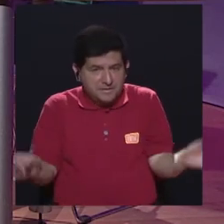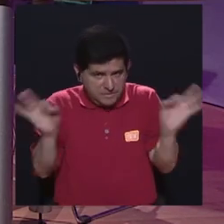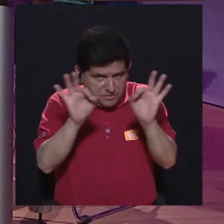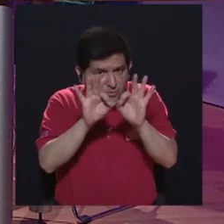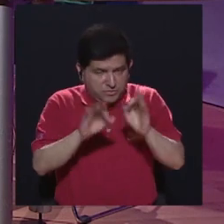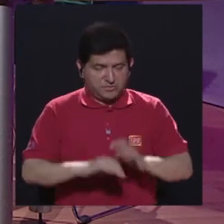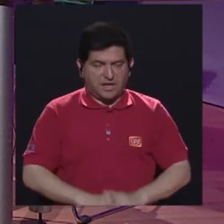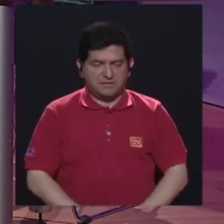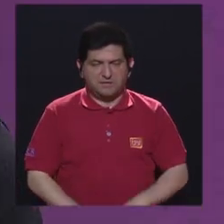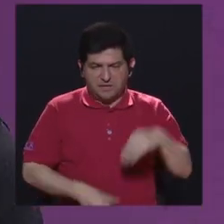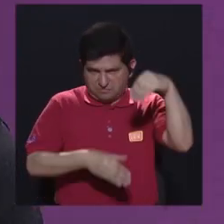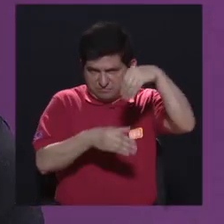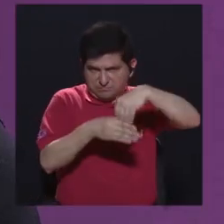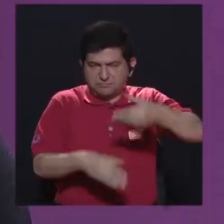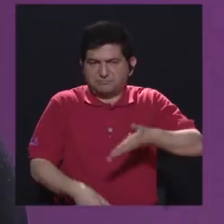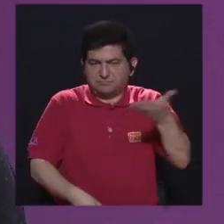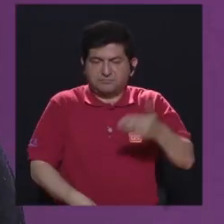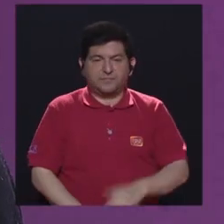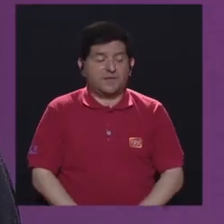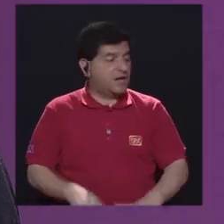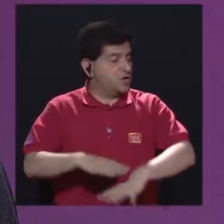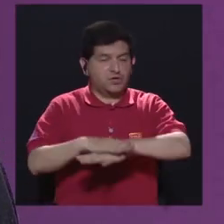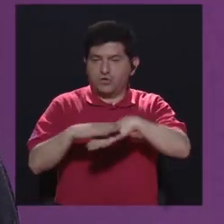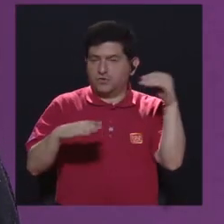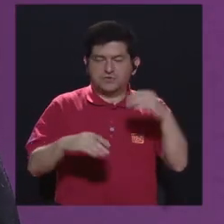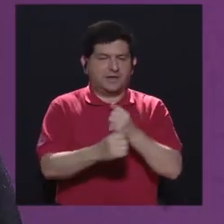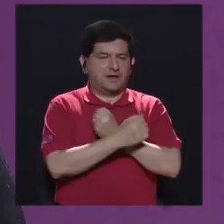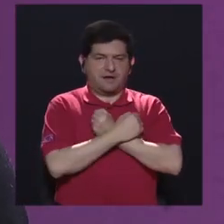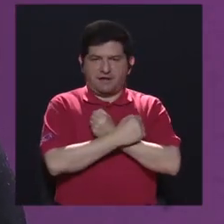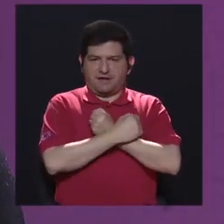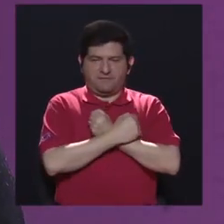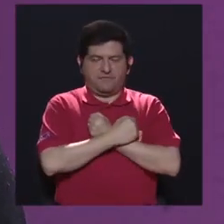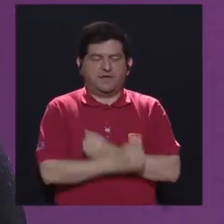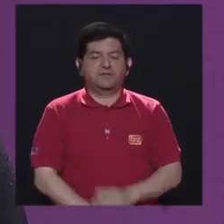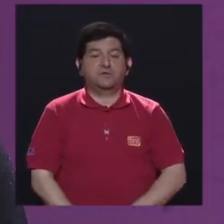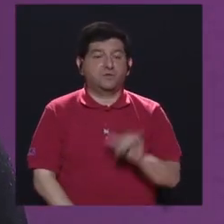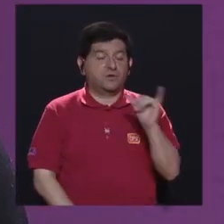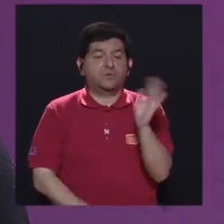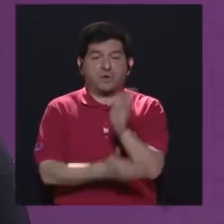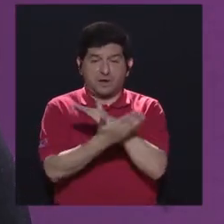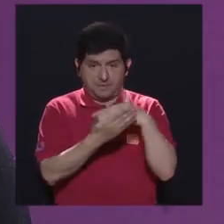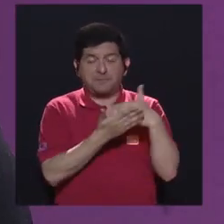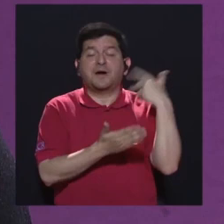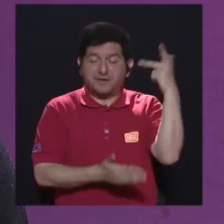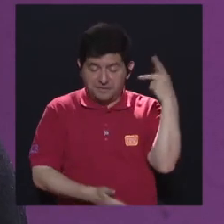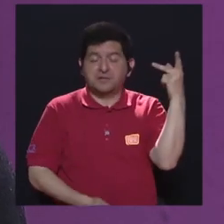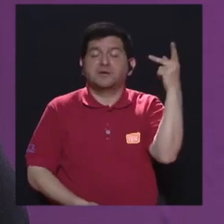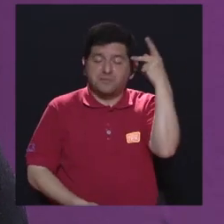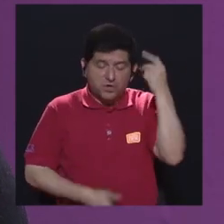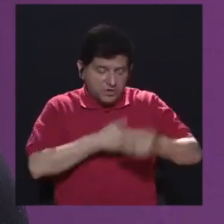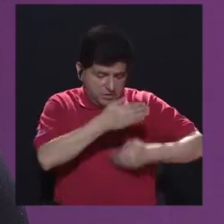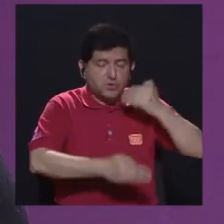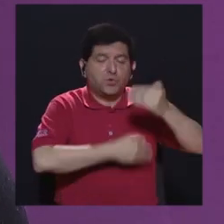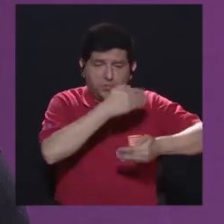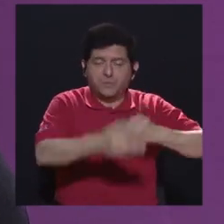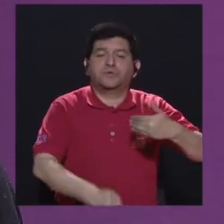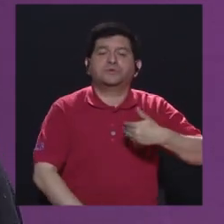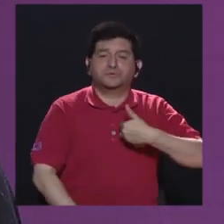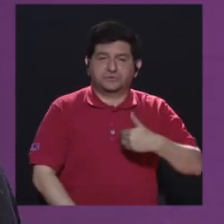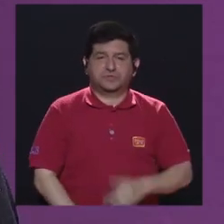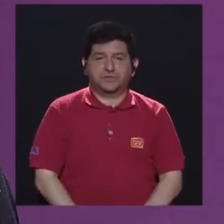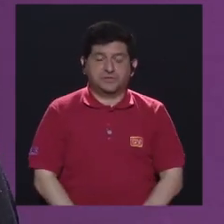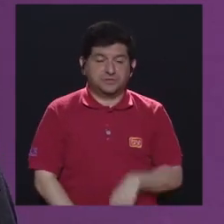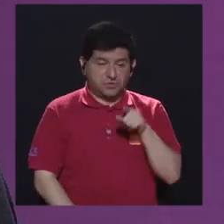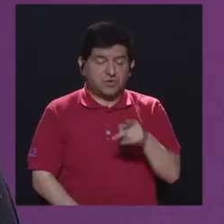mí de eso es que no se excluya el afecto como una instancia también muy politizable, politizada, uh-huh. y que está